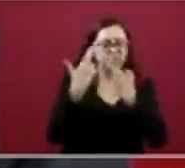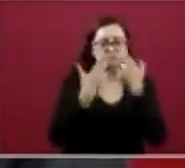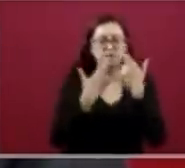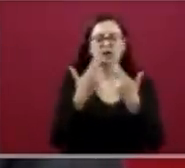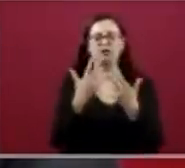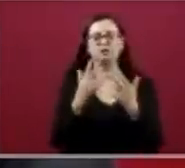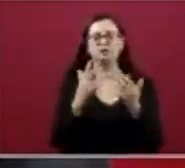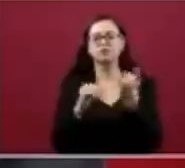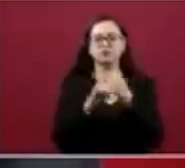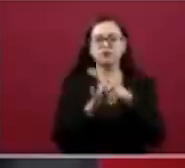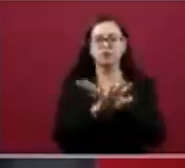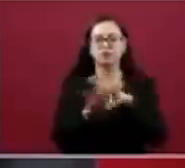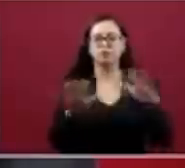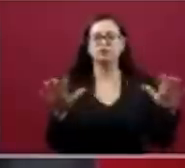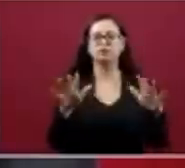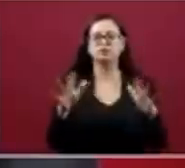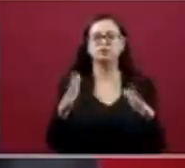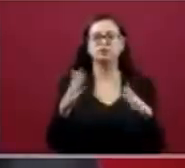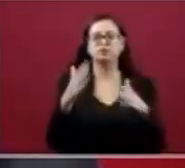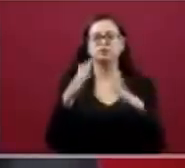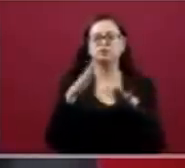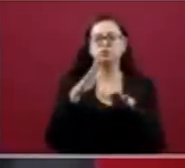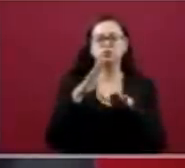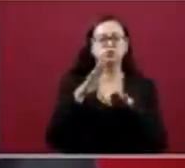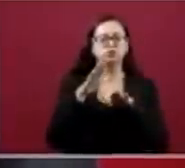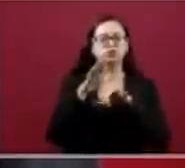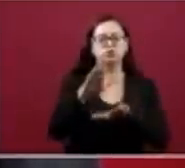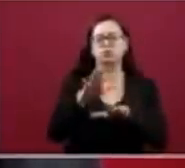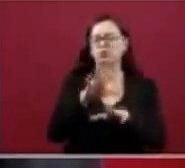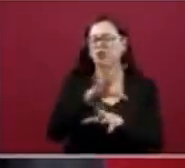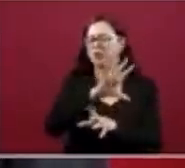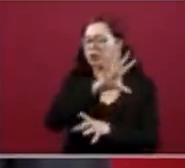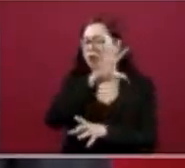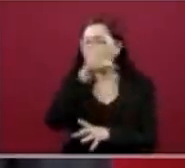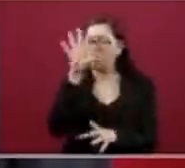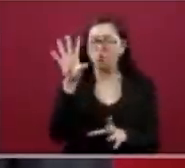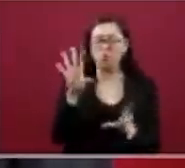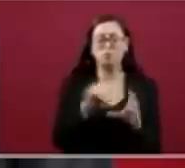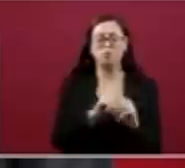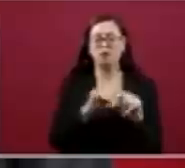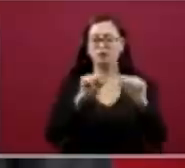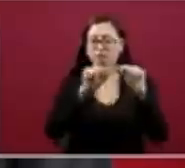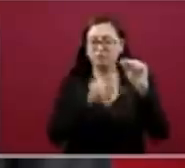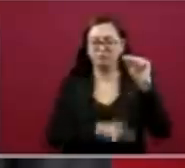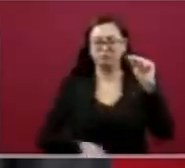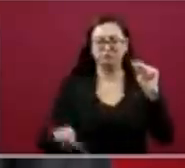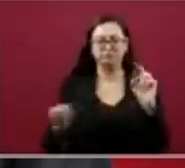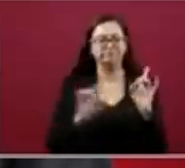el reporte de todo lo que sucede en el país.